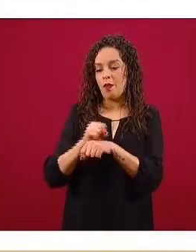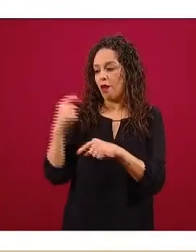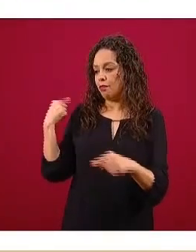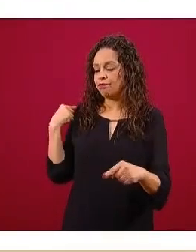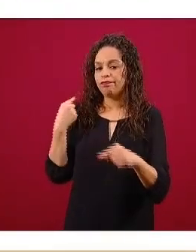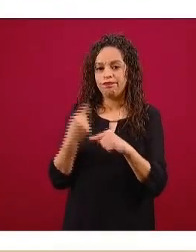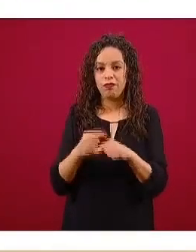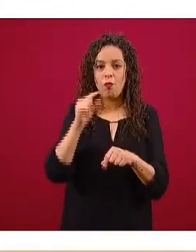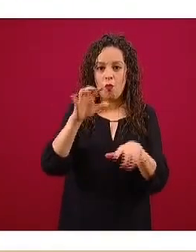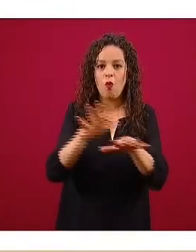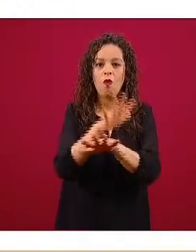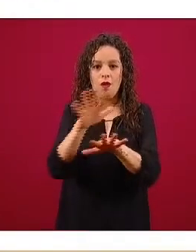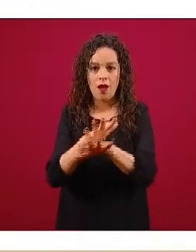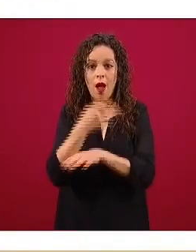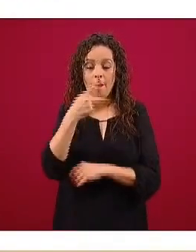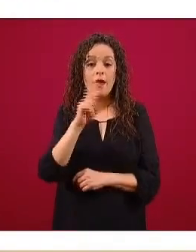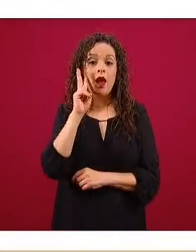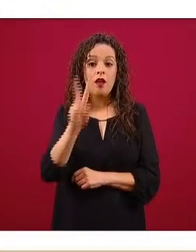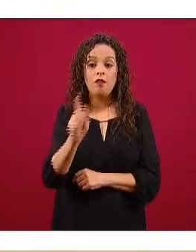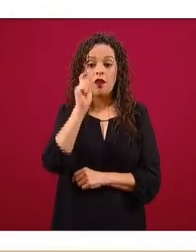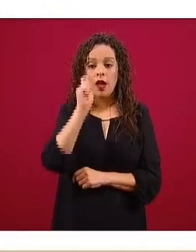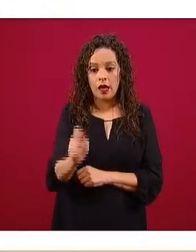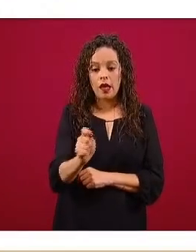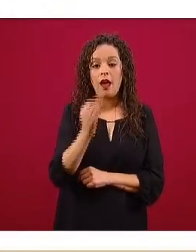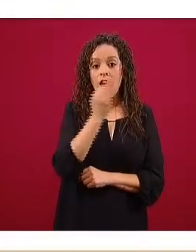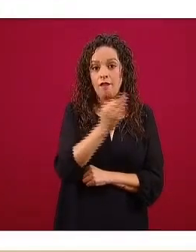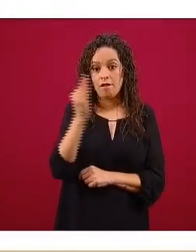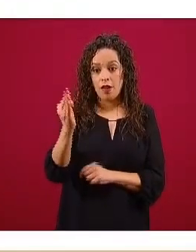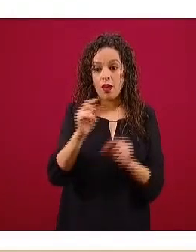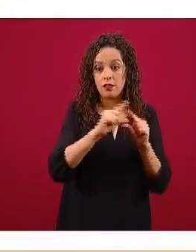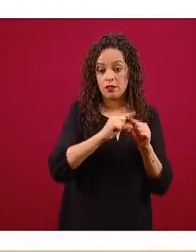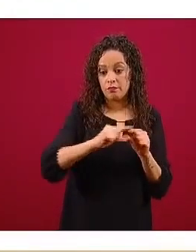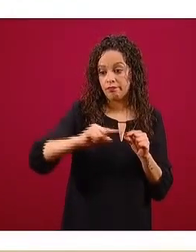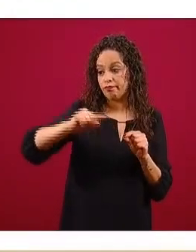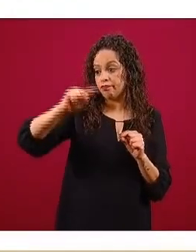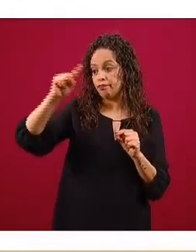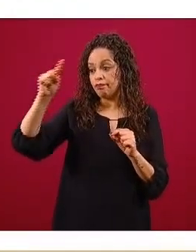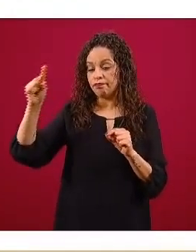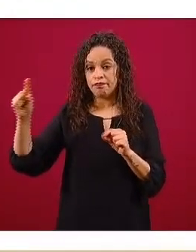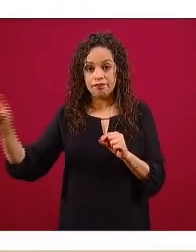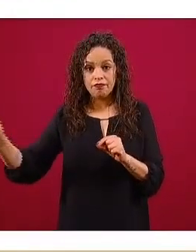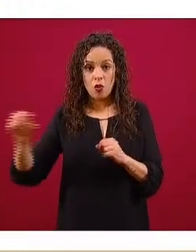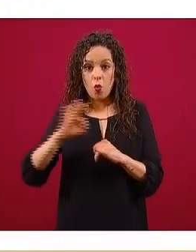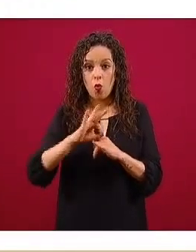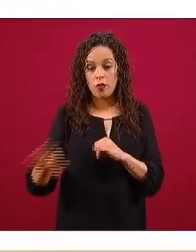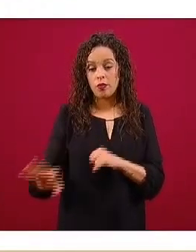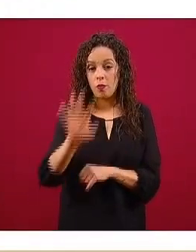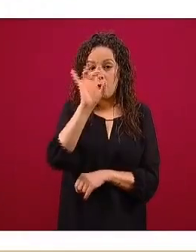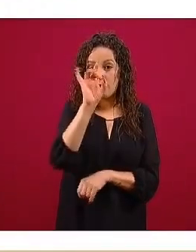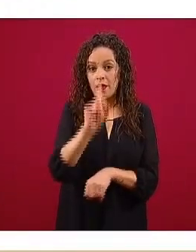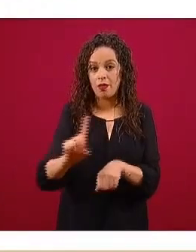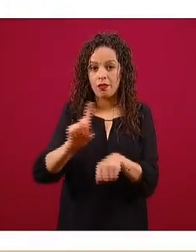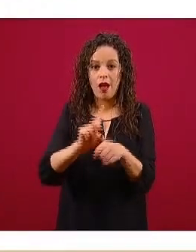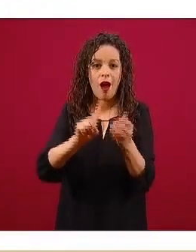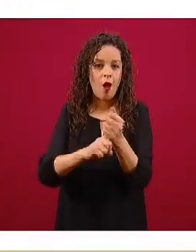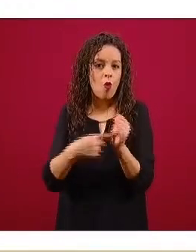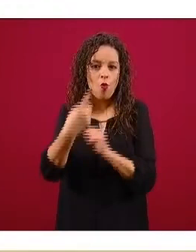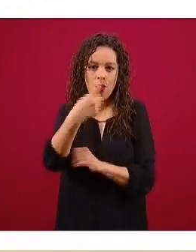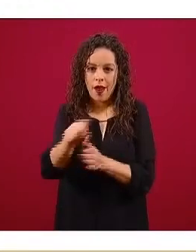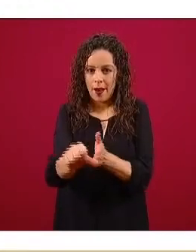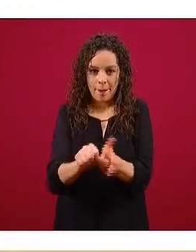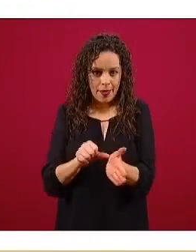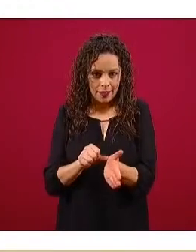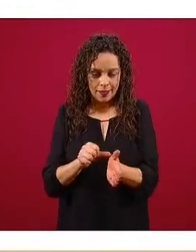están también a su vez distribuidas en el tiempo prácticamente en los últimos 30 días. La